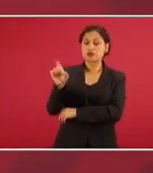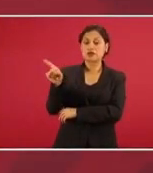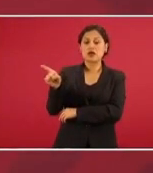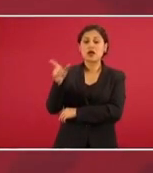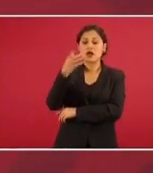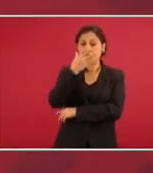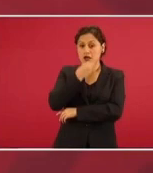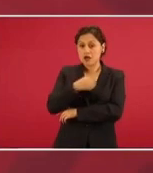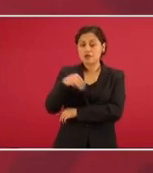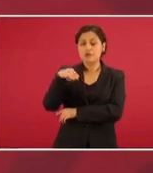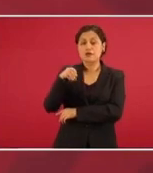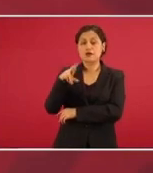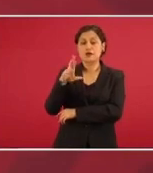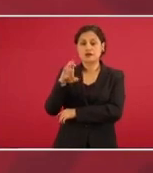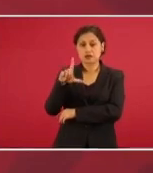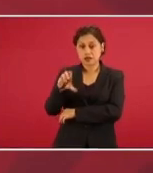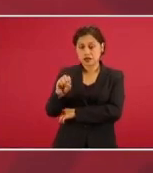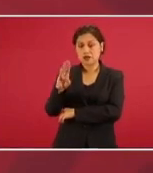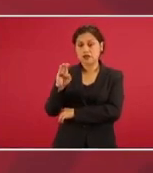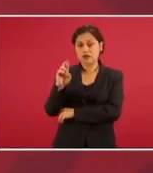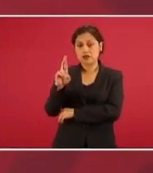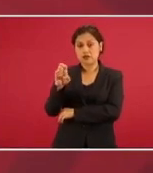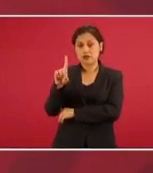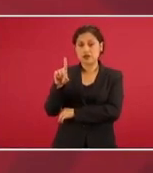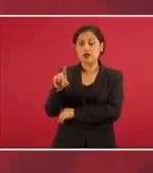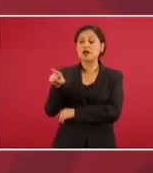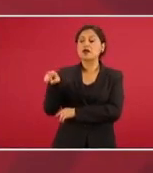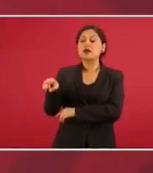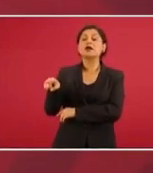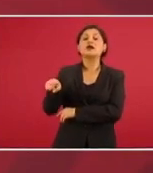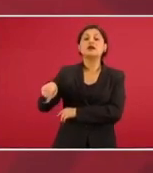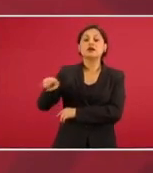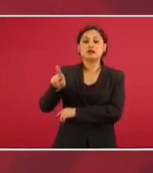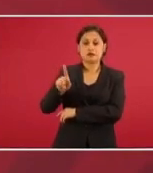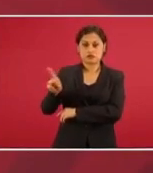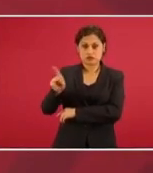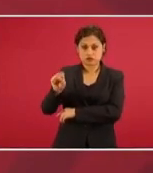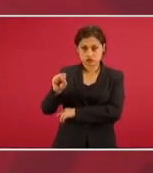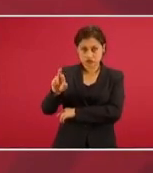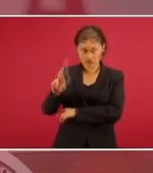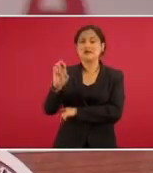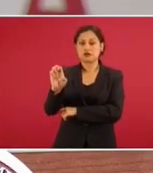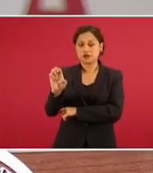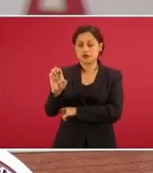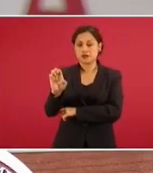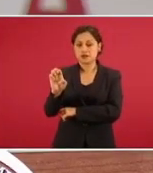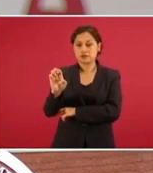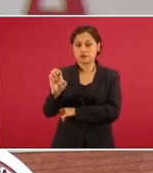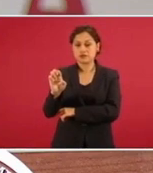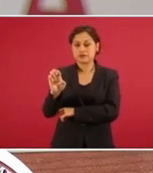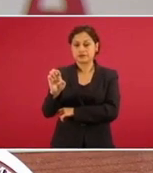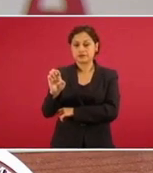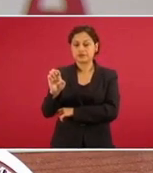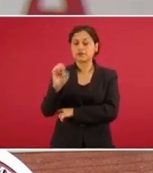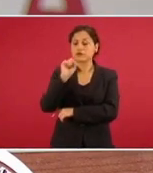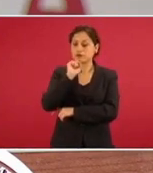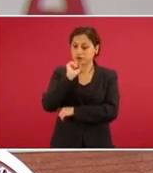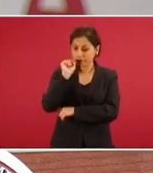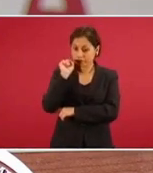toda la secretaría de relaciones exteriores aprovecho para decirlo incluyendo